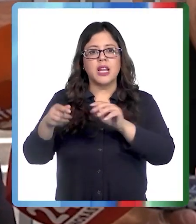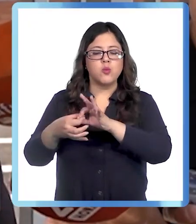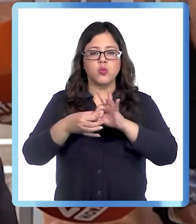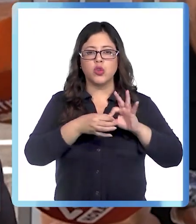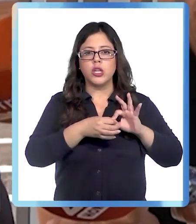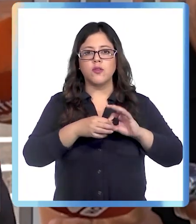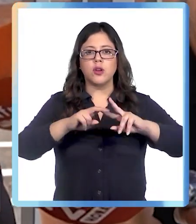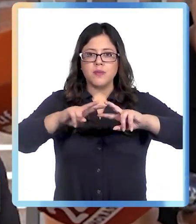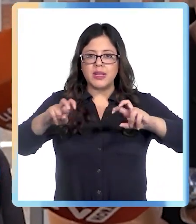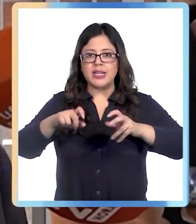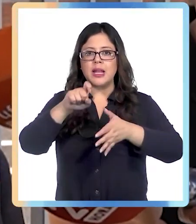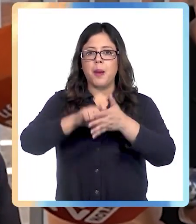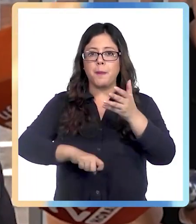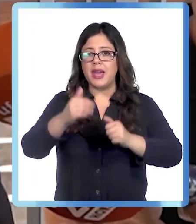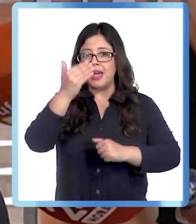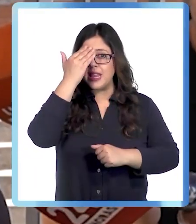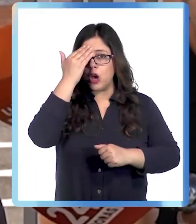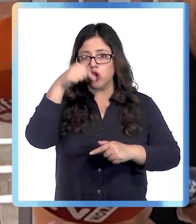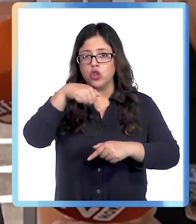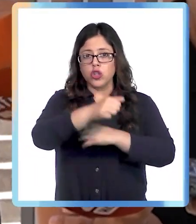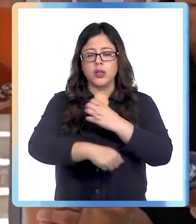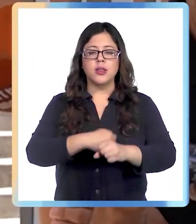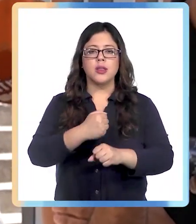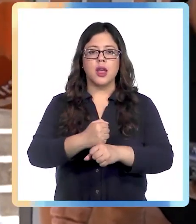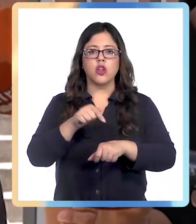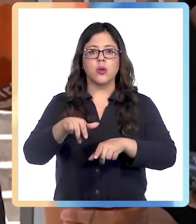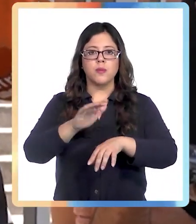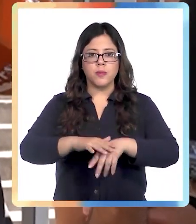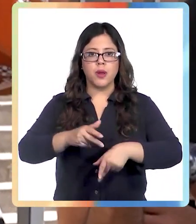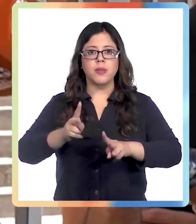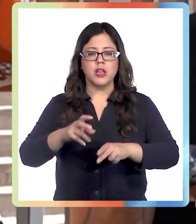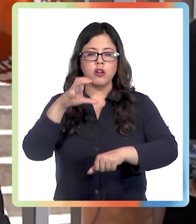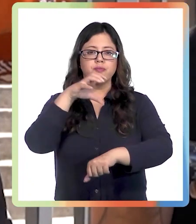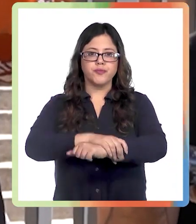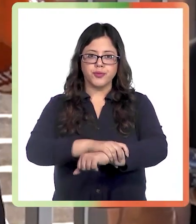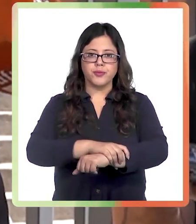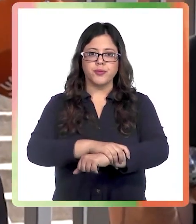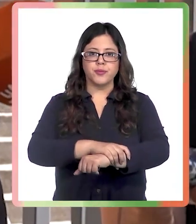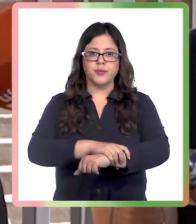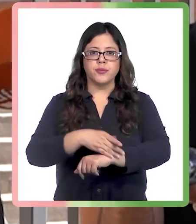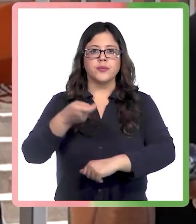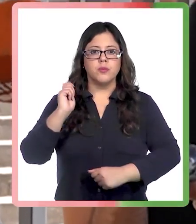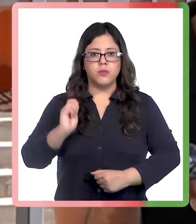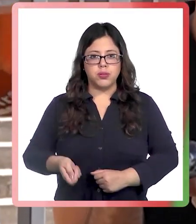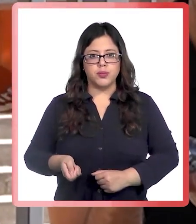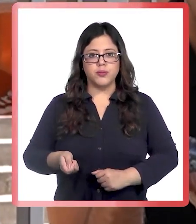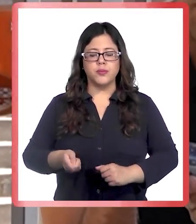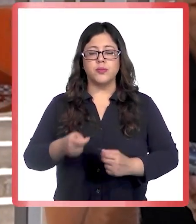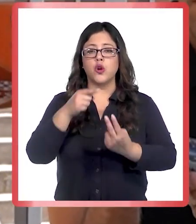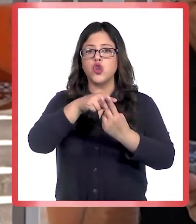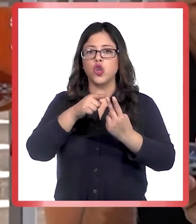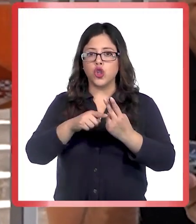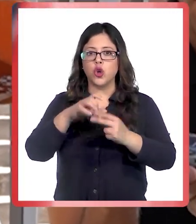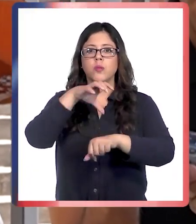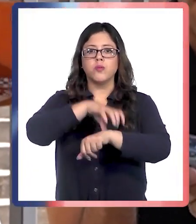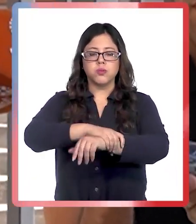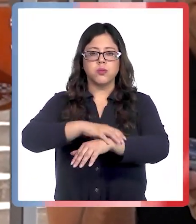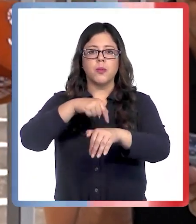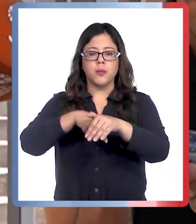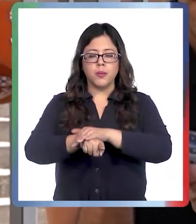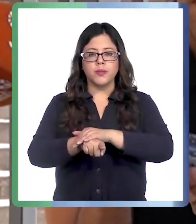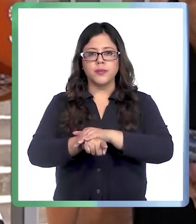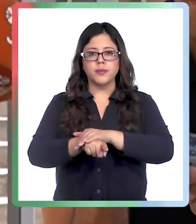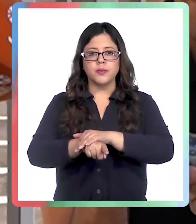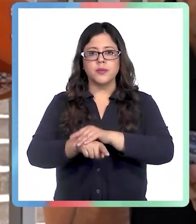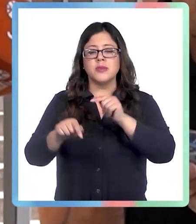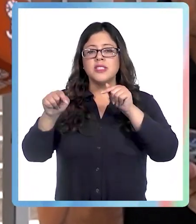el mes de agosto del año en curso permitieron su detención y formalización. Actualmente se encuentran en prisión preventiva y esta